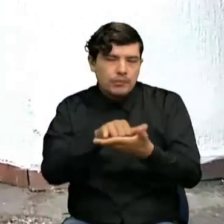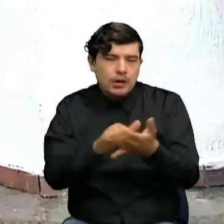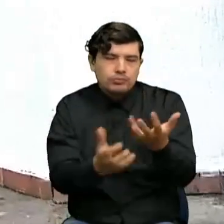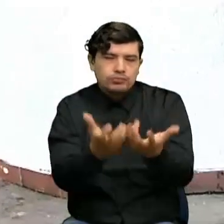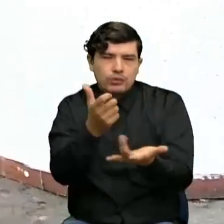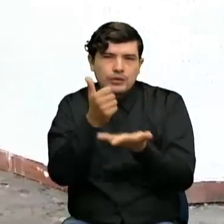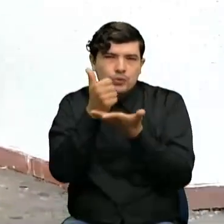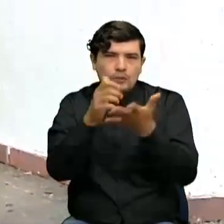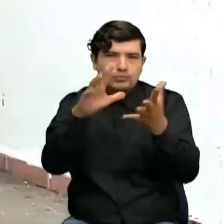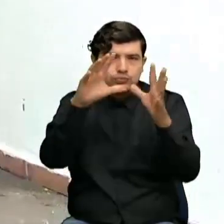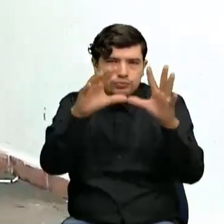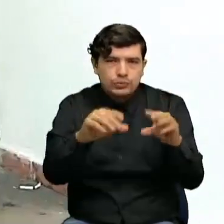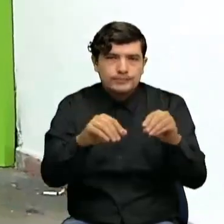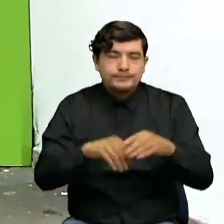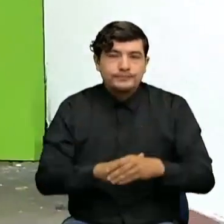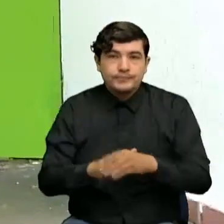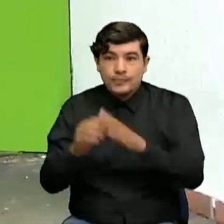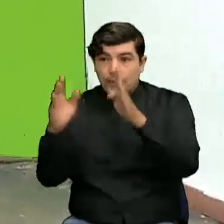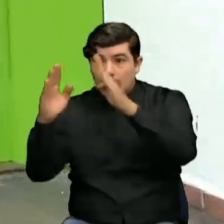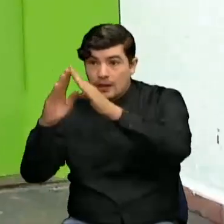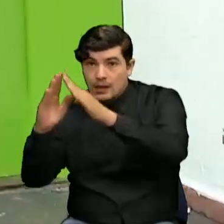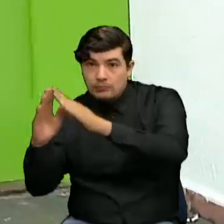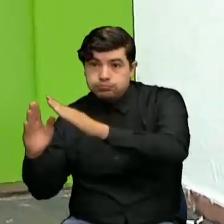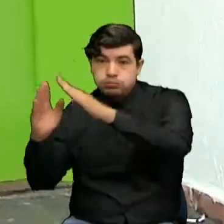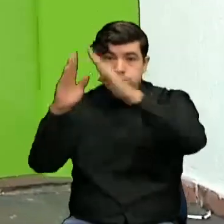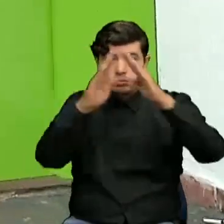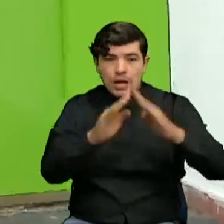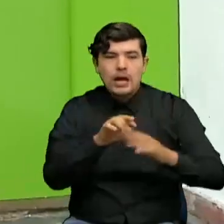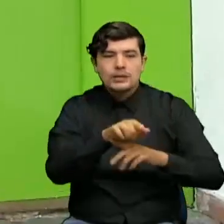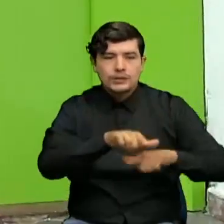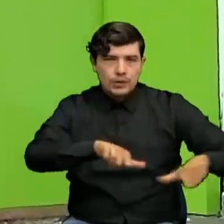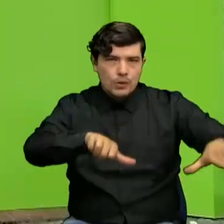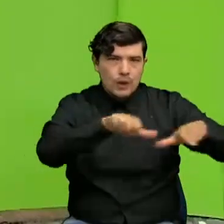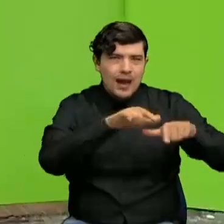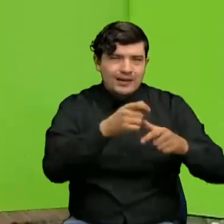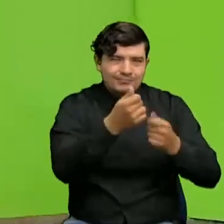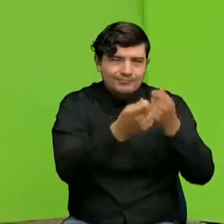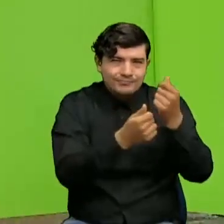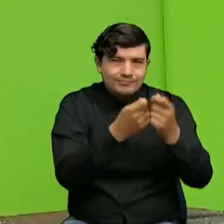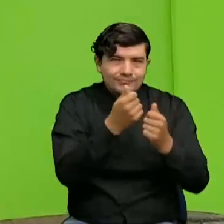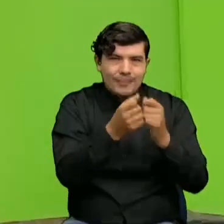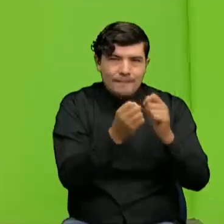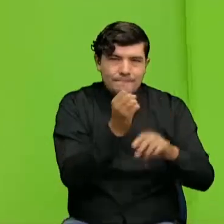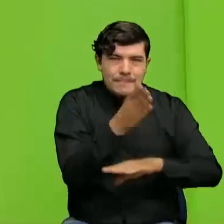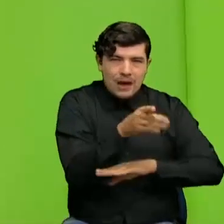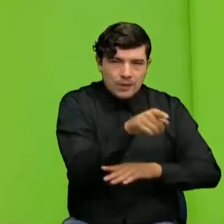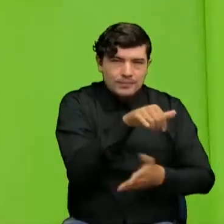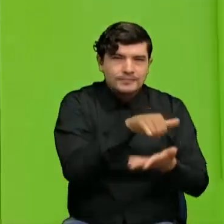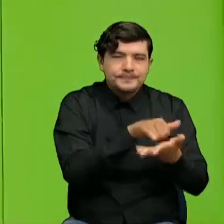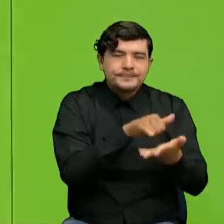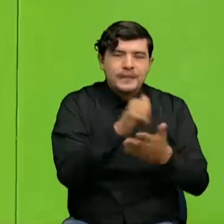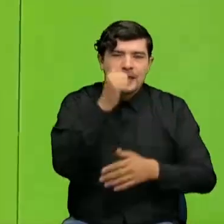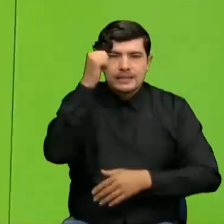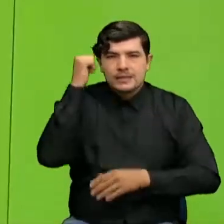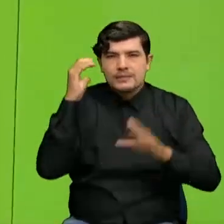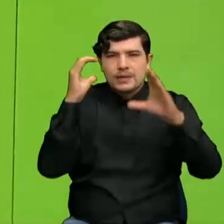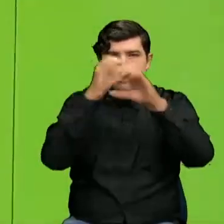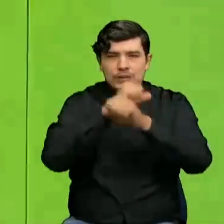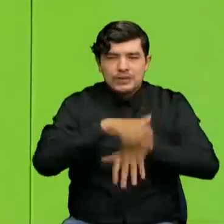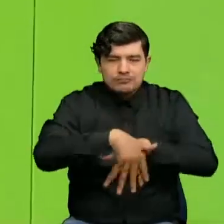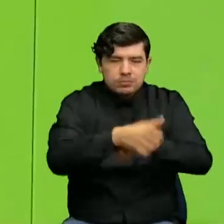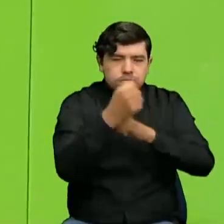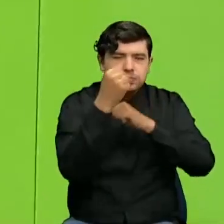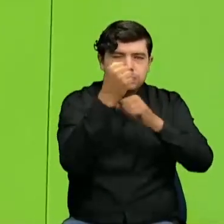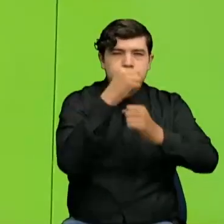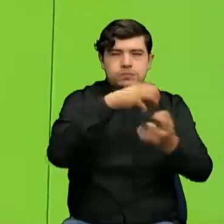uno de los cajeros electrónicos que de igual forma fue afectado por los disturbios registrados ayer aquí en la capital santandereana.